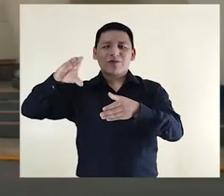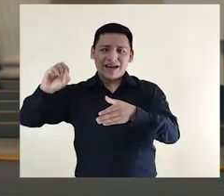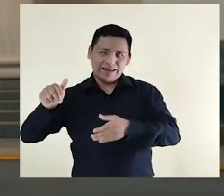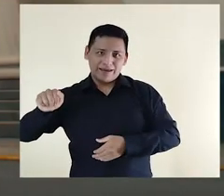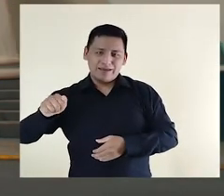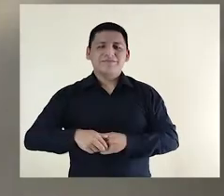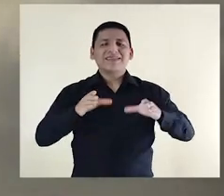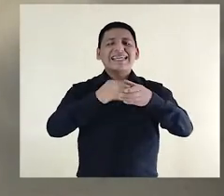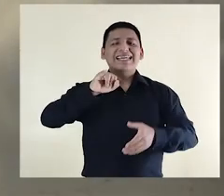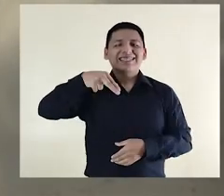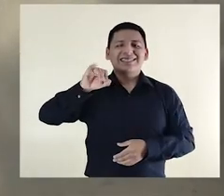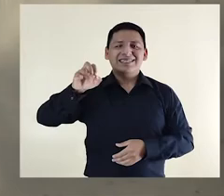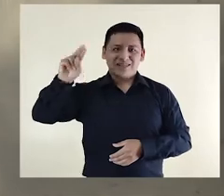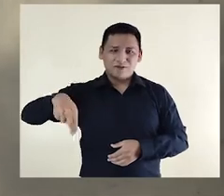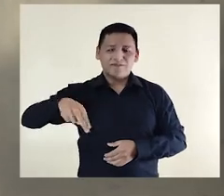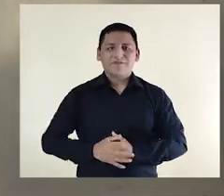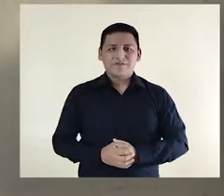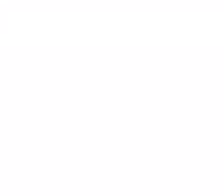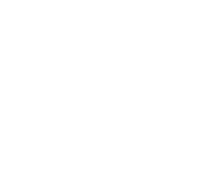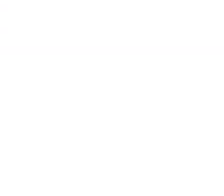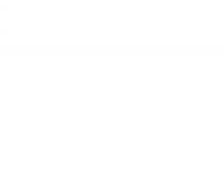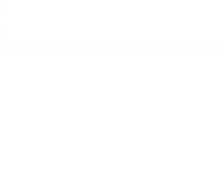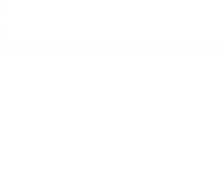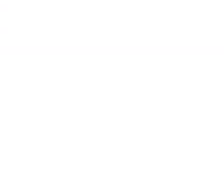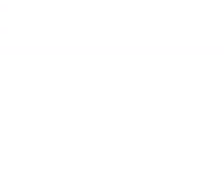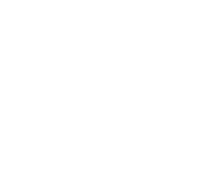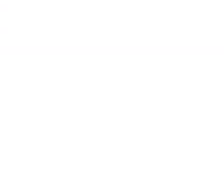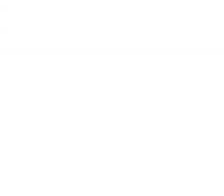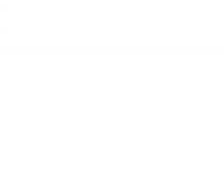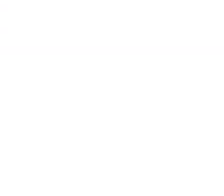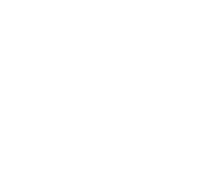otra republicana. Museo de la Inquisición, nuestra Lima del Bicentenario.